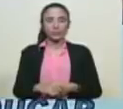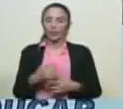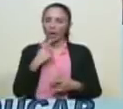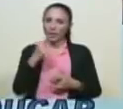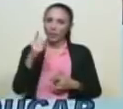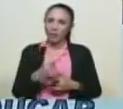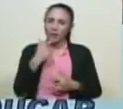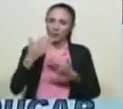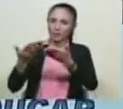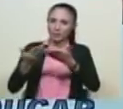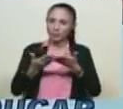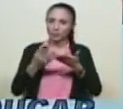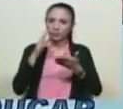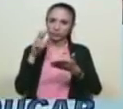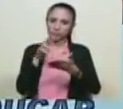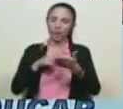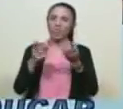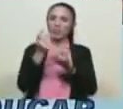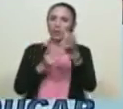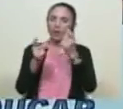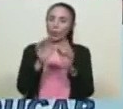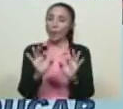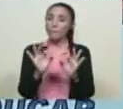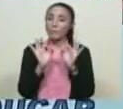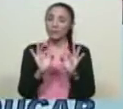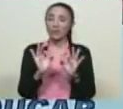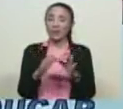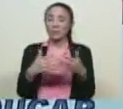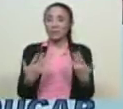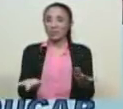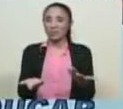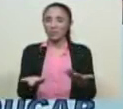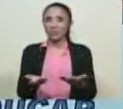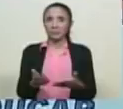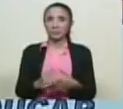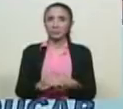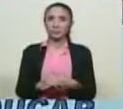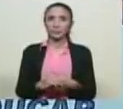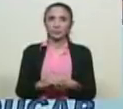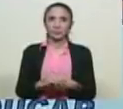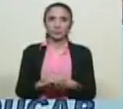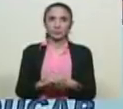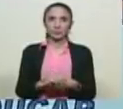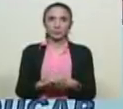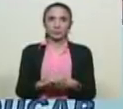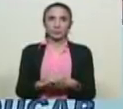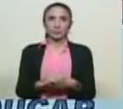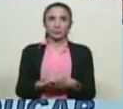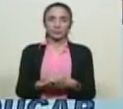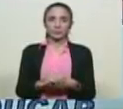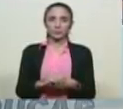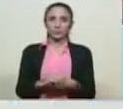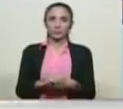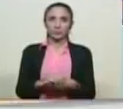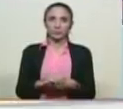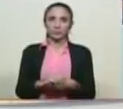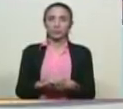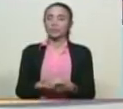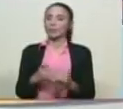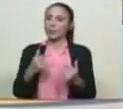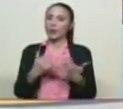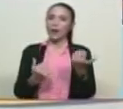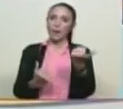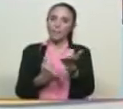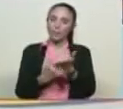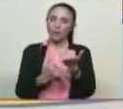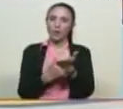solicita recursos especiales para cumplir con el aporte en